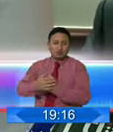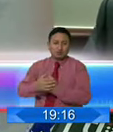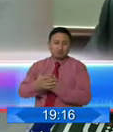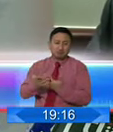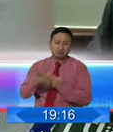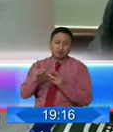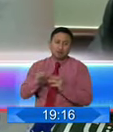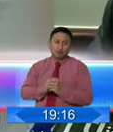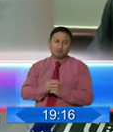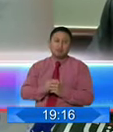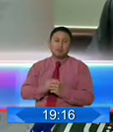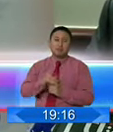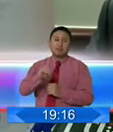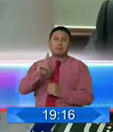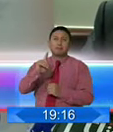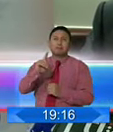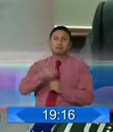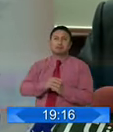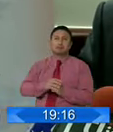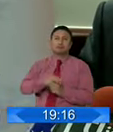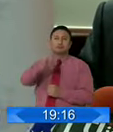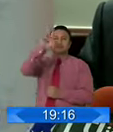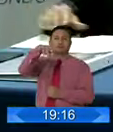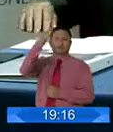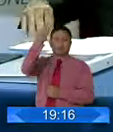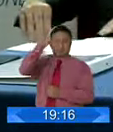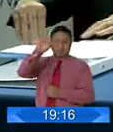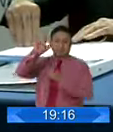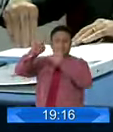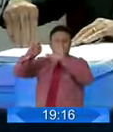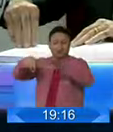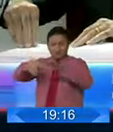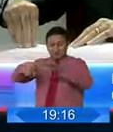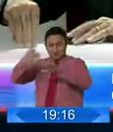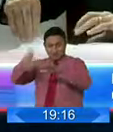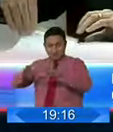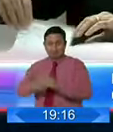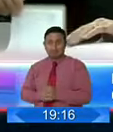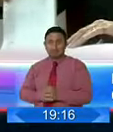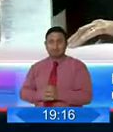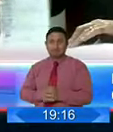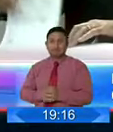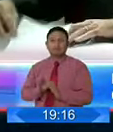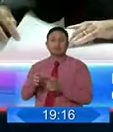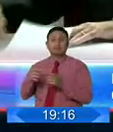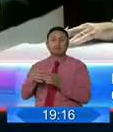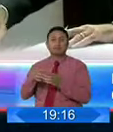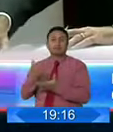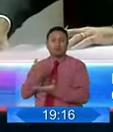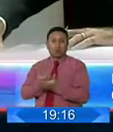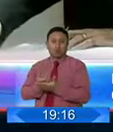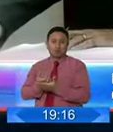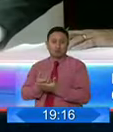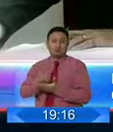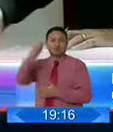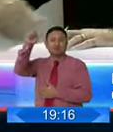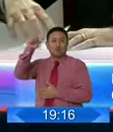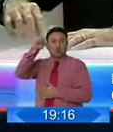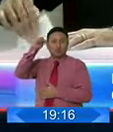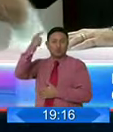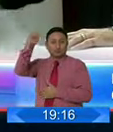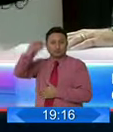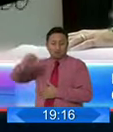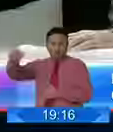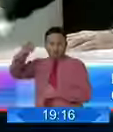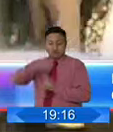esperemos, el primer semestre del 2019. La Comisión Económica Euroasiática es un mercado de más de 1.000 millones